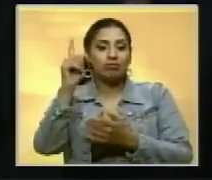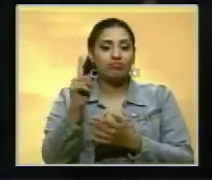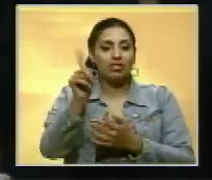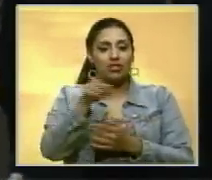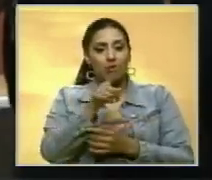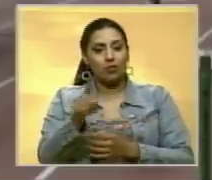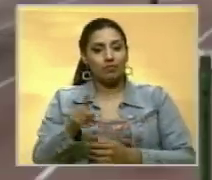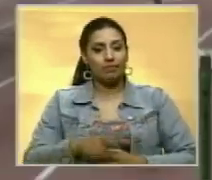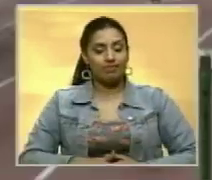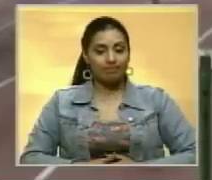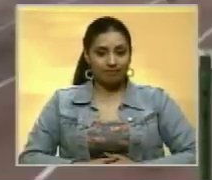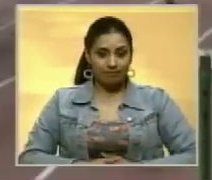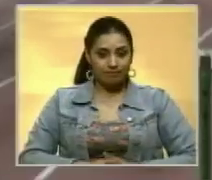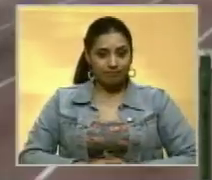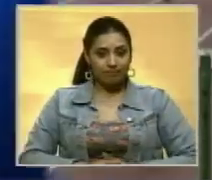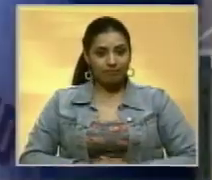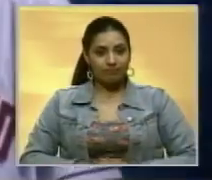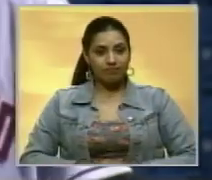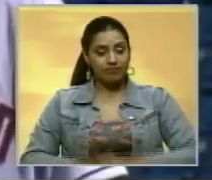Río 2016.